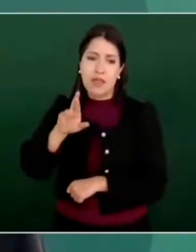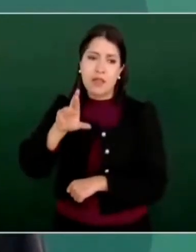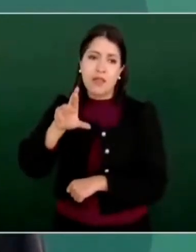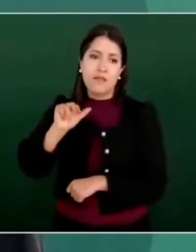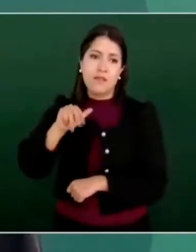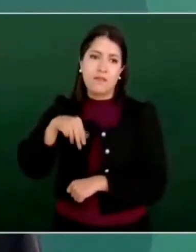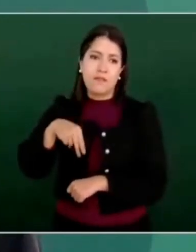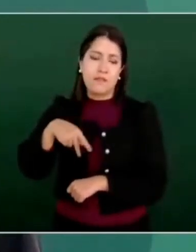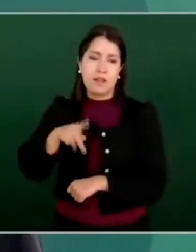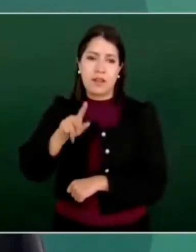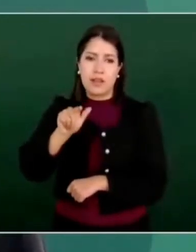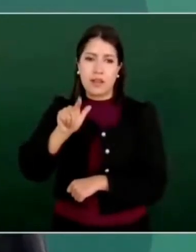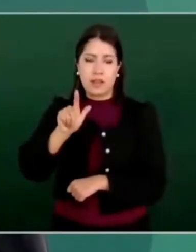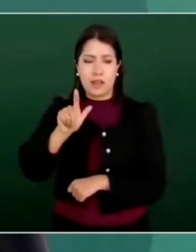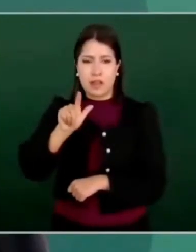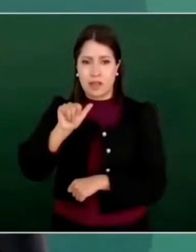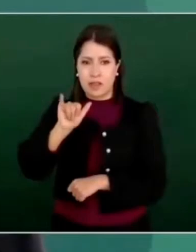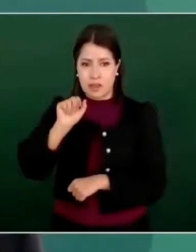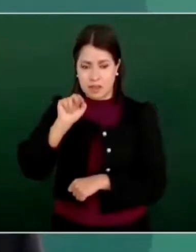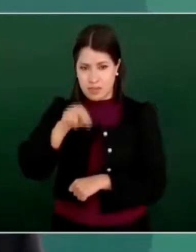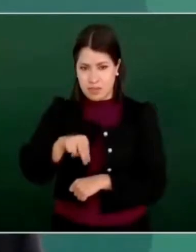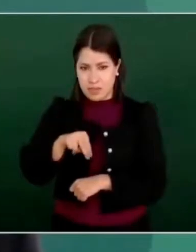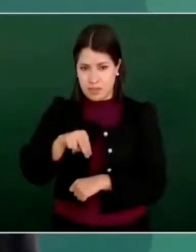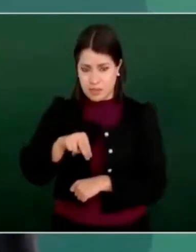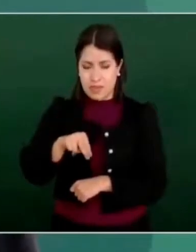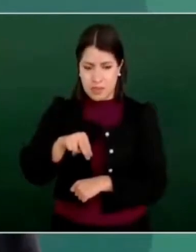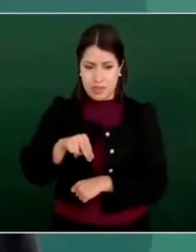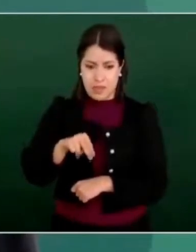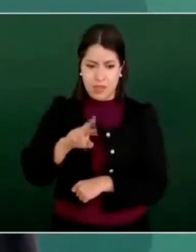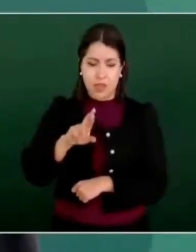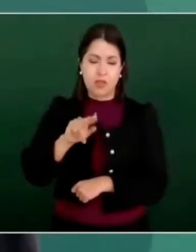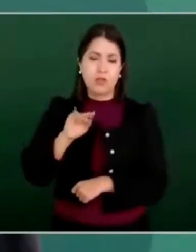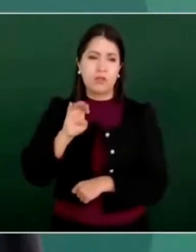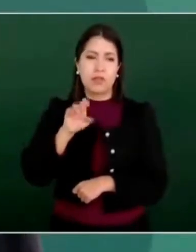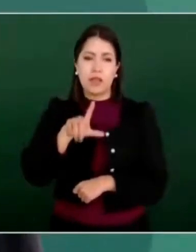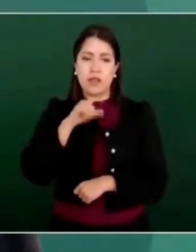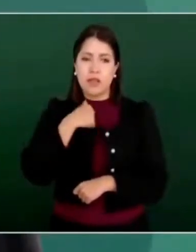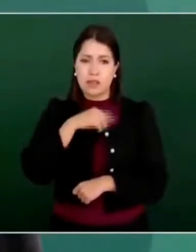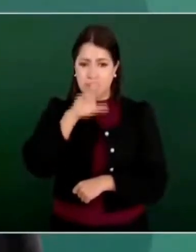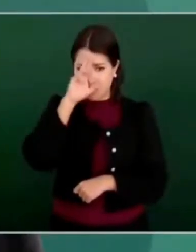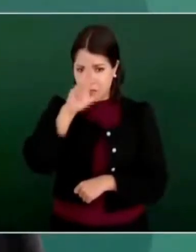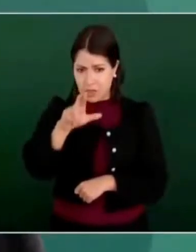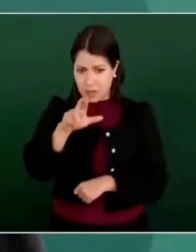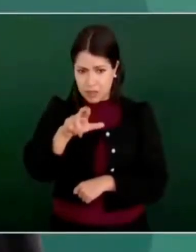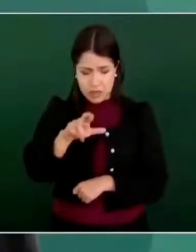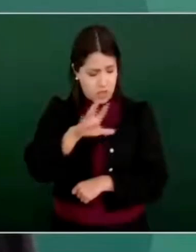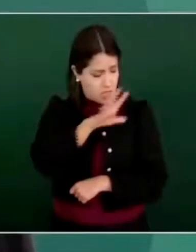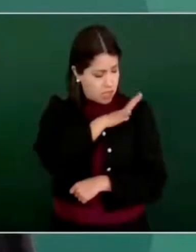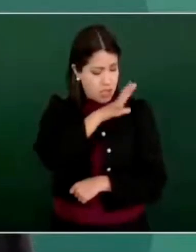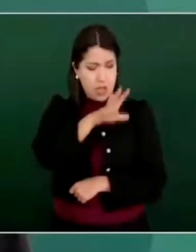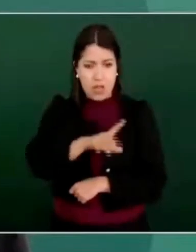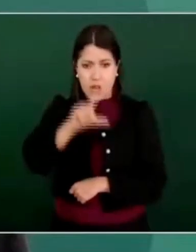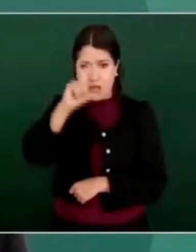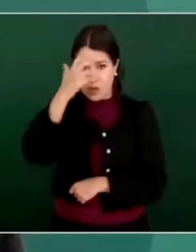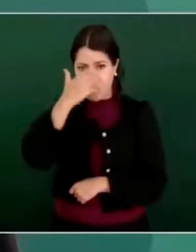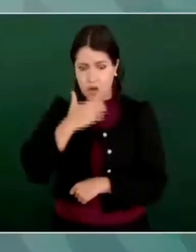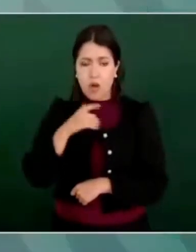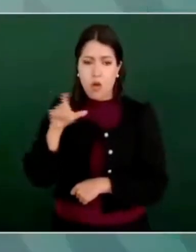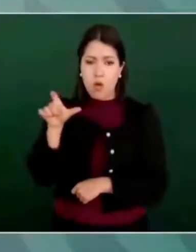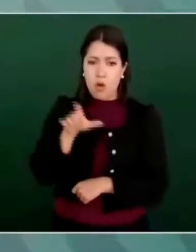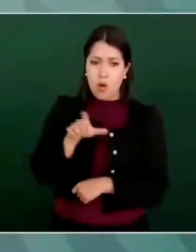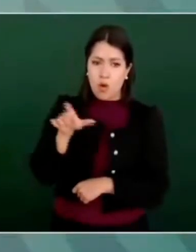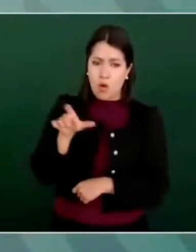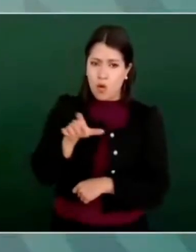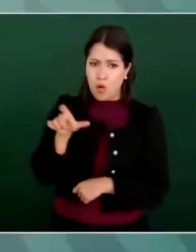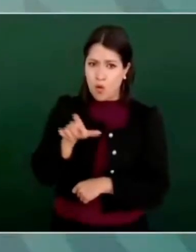Roosevelt, demócrata, que fue el que respetó la decisión del general Cárdenas cuando se expropió el petróleo.